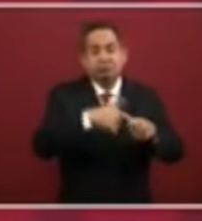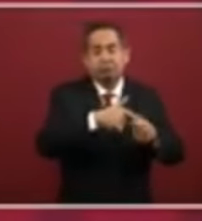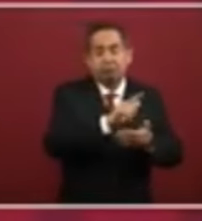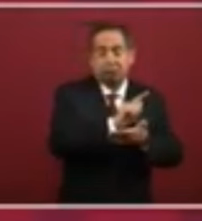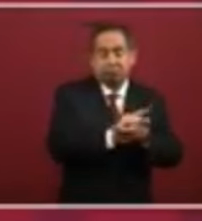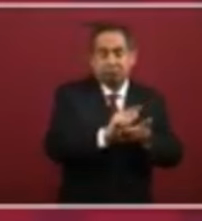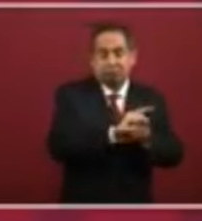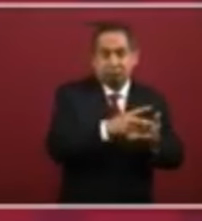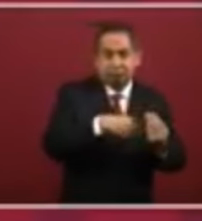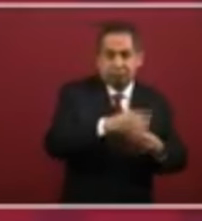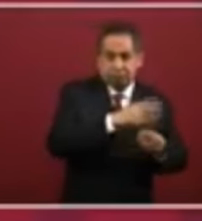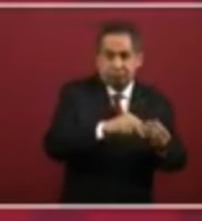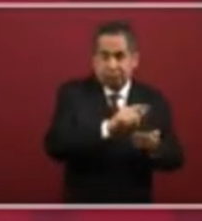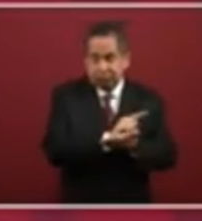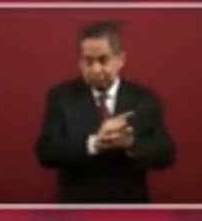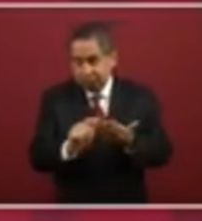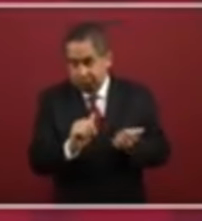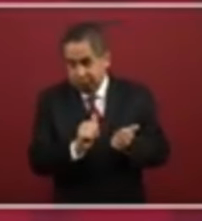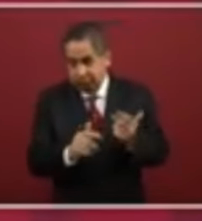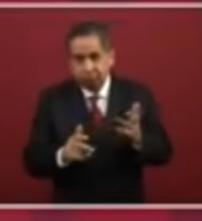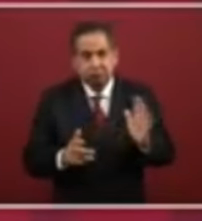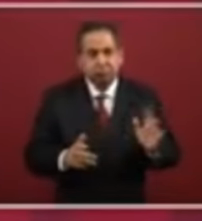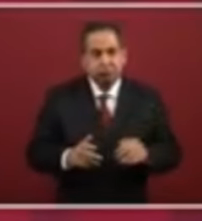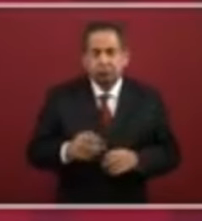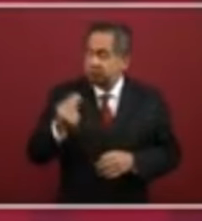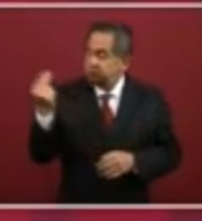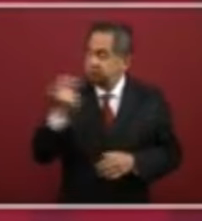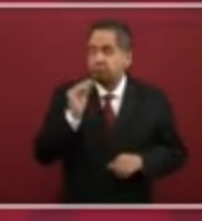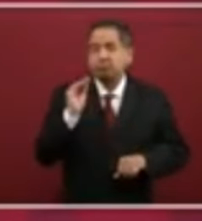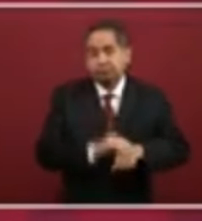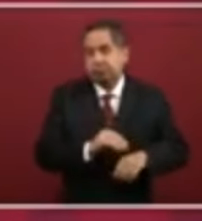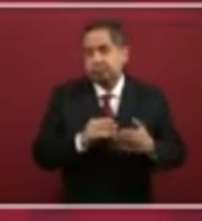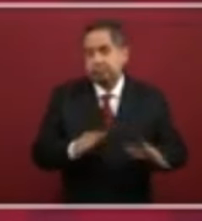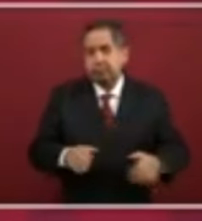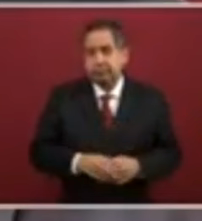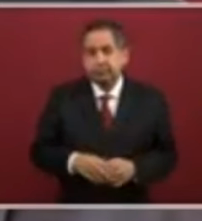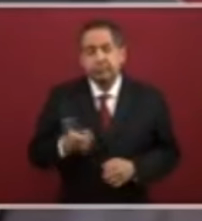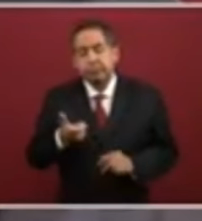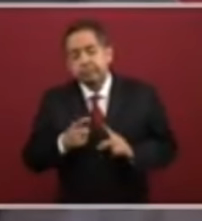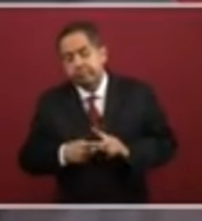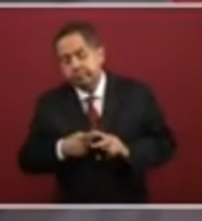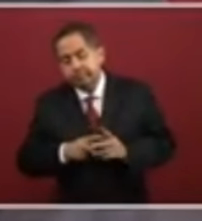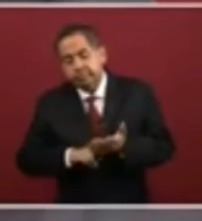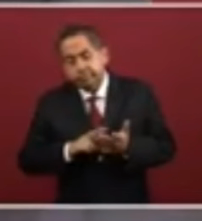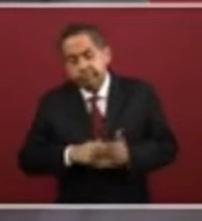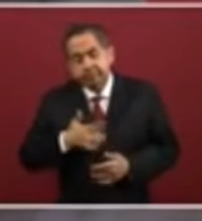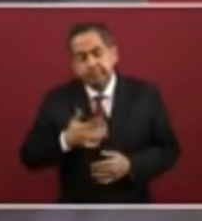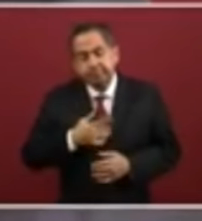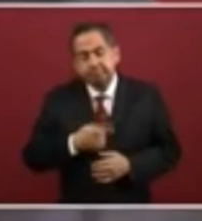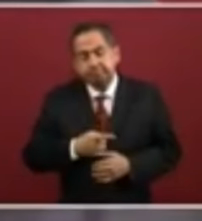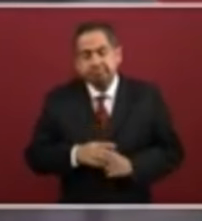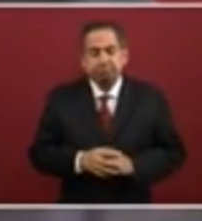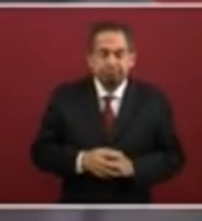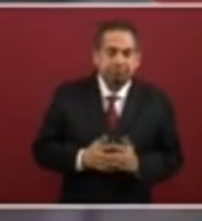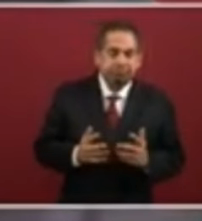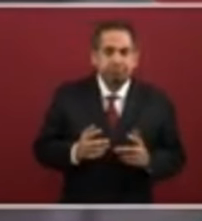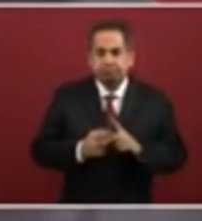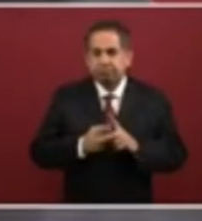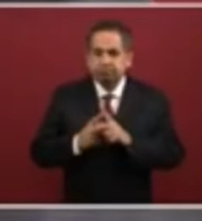Tenemos un estimado de costos, por eso se